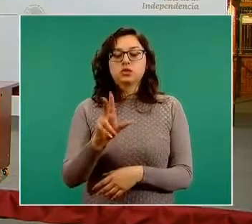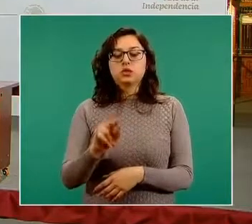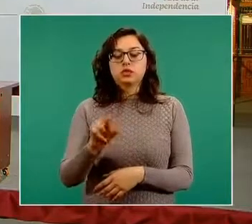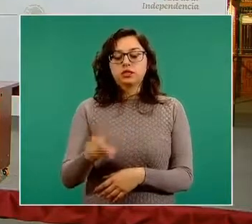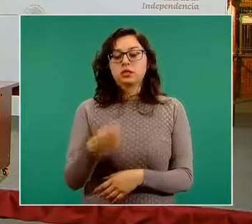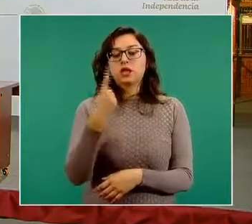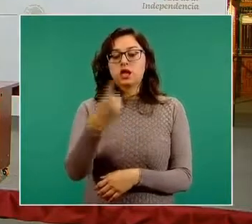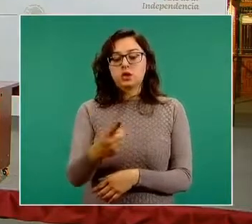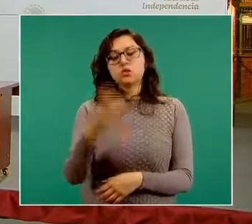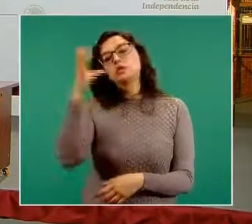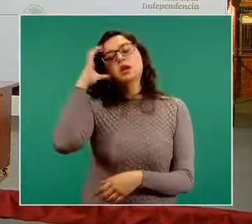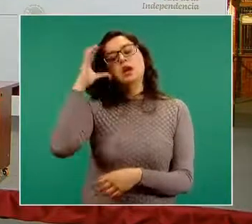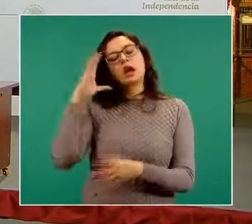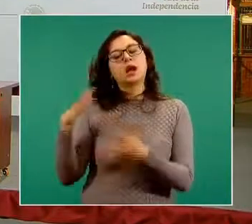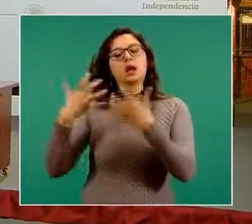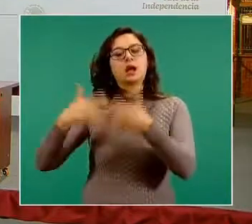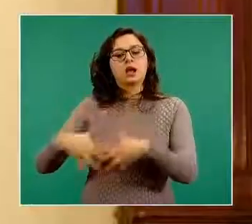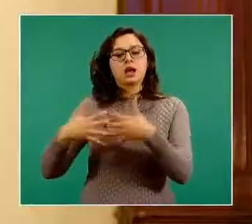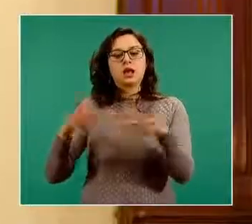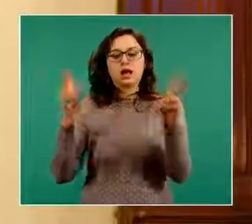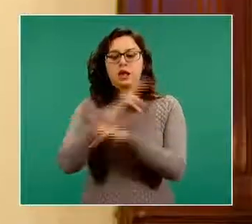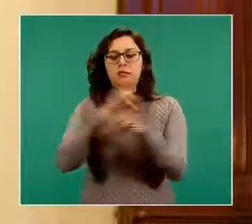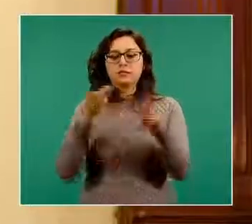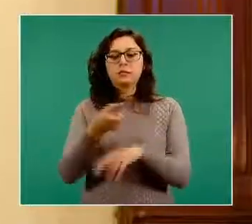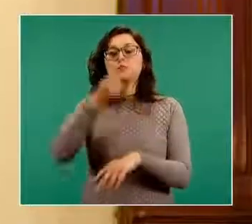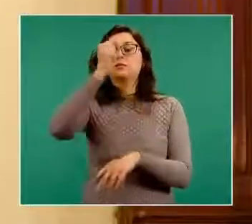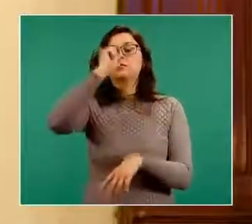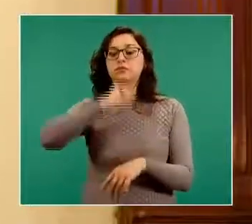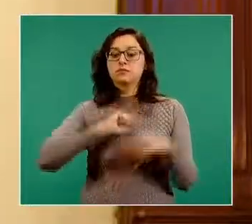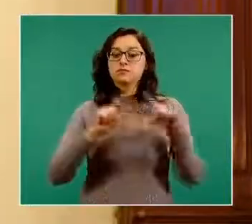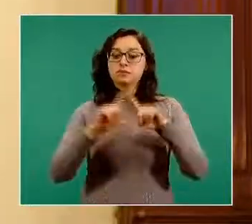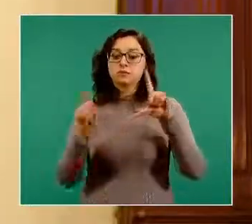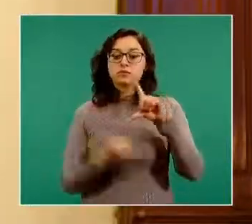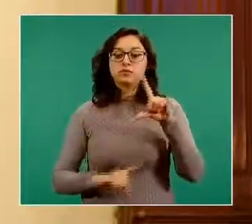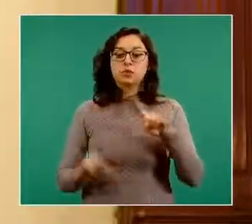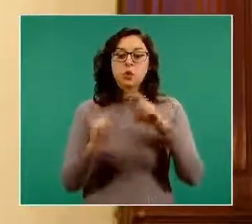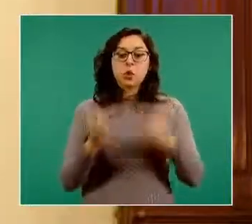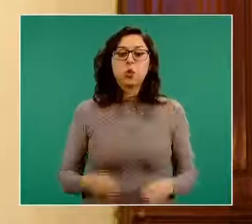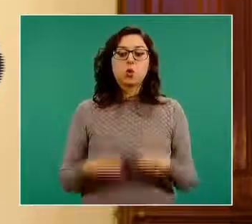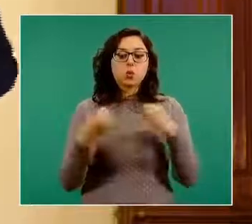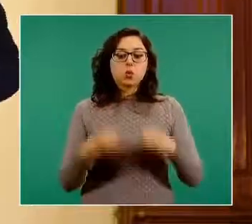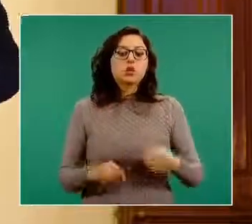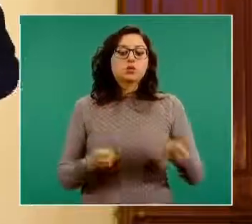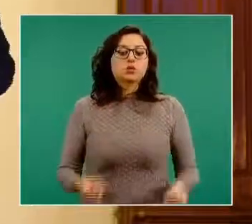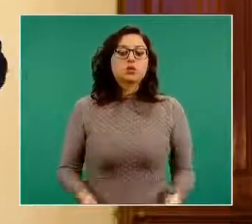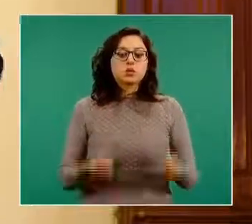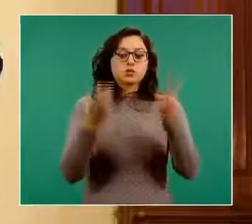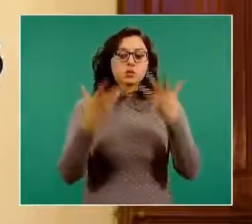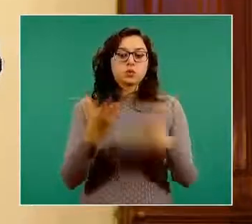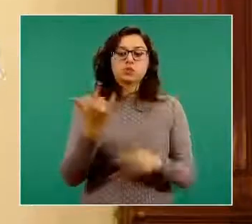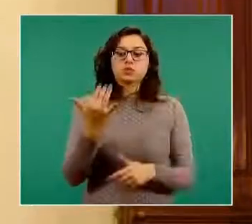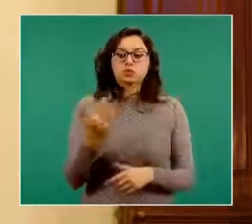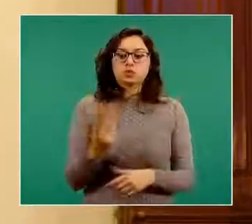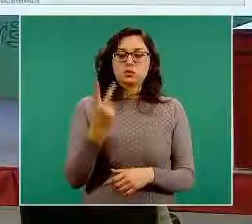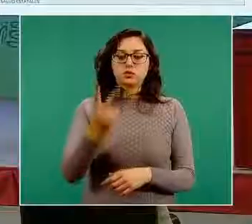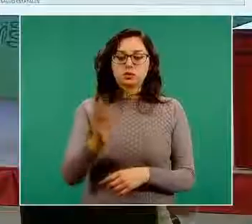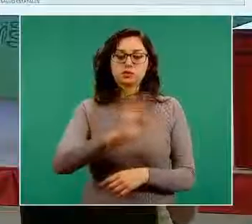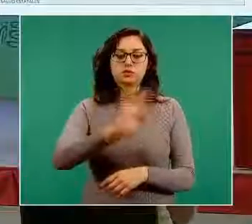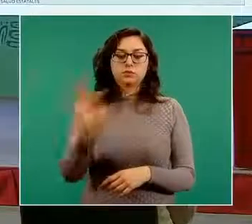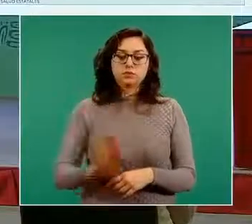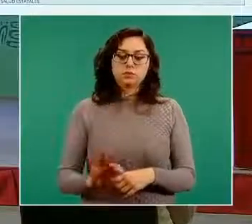4.881 camas con ventilador, por lo tanto la ocupación nacional para este tipo de camas es el día de hoy el